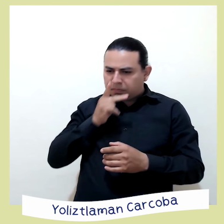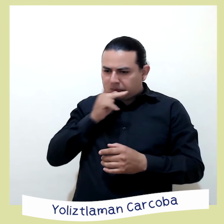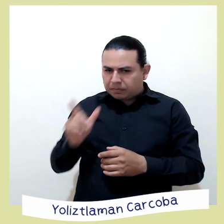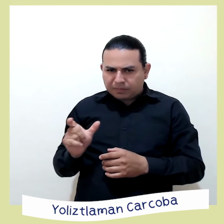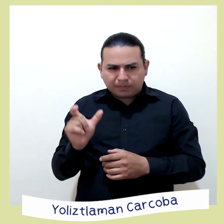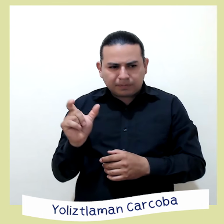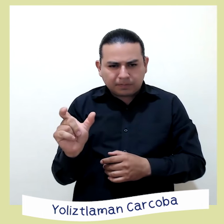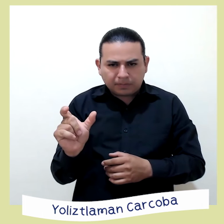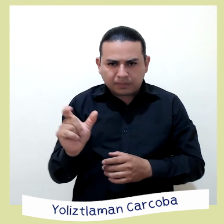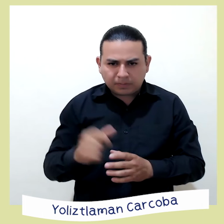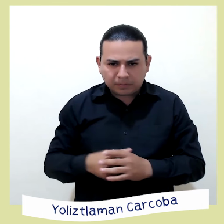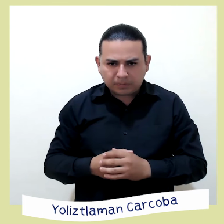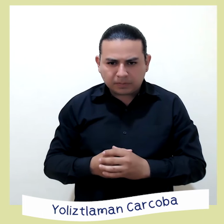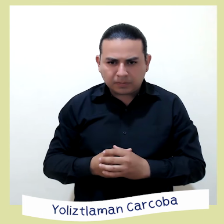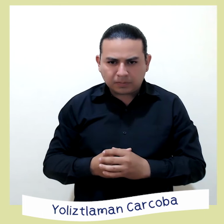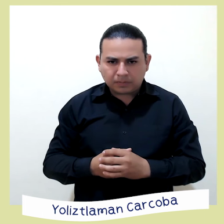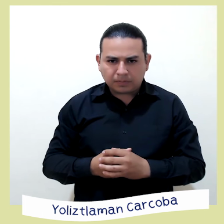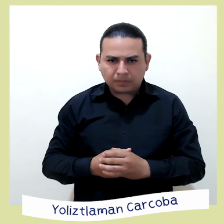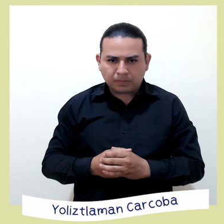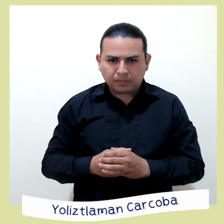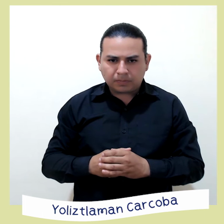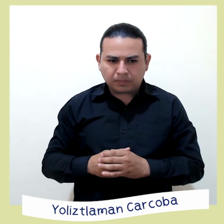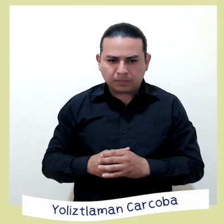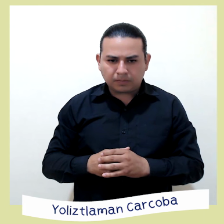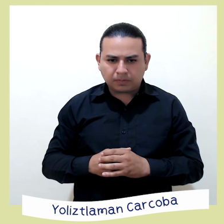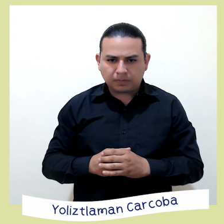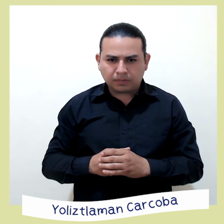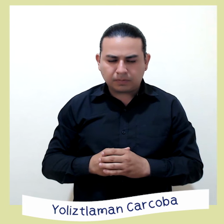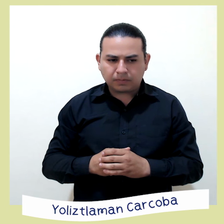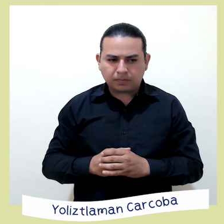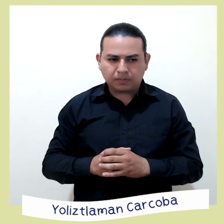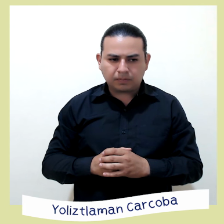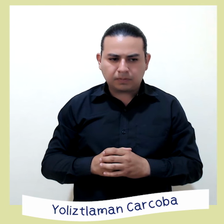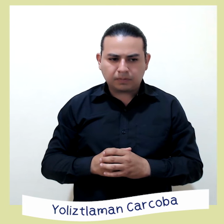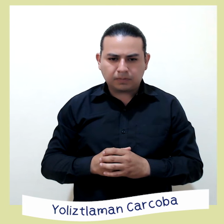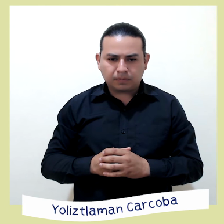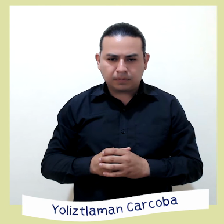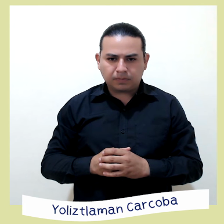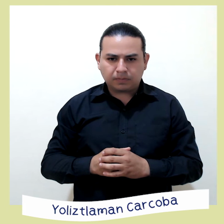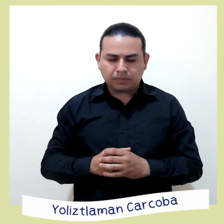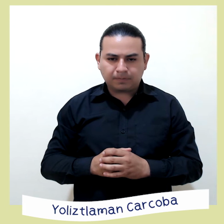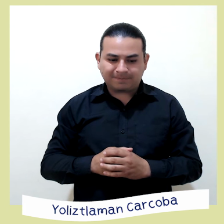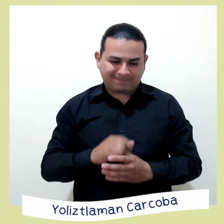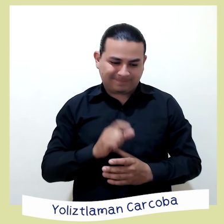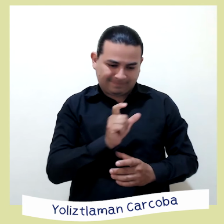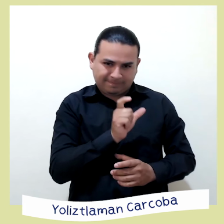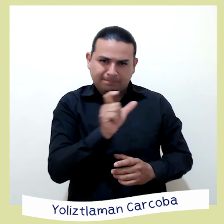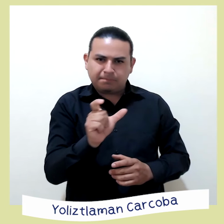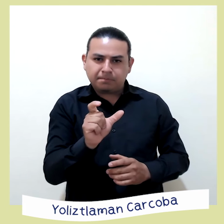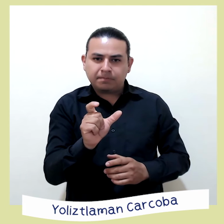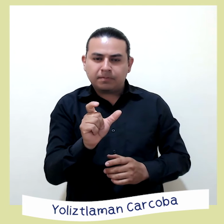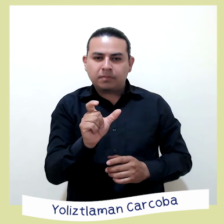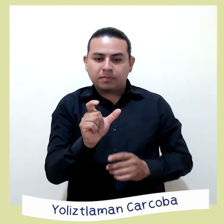también el aclarar el origen de la palabra gerontofobia se remonta hace 50